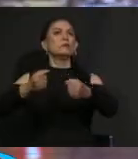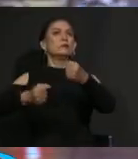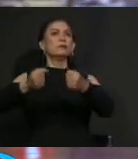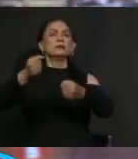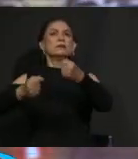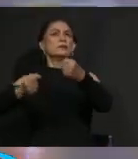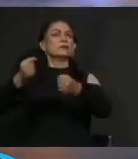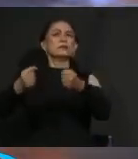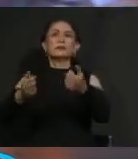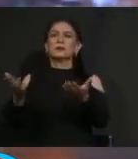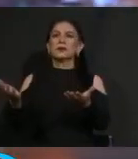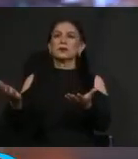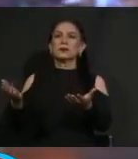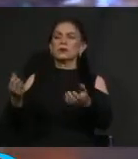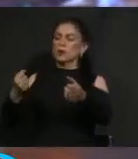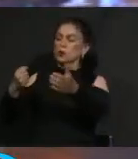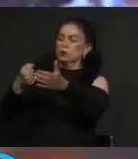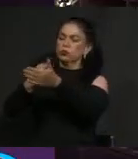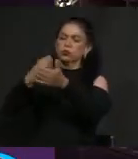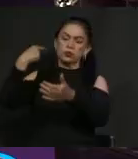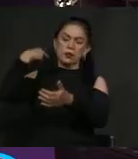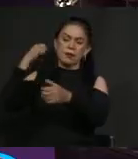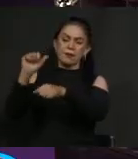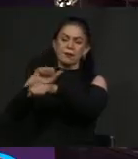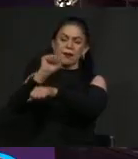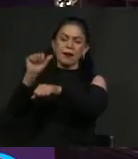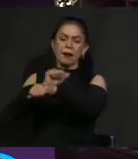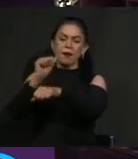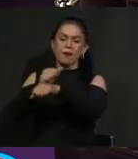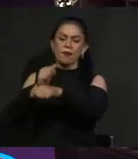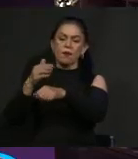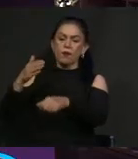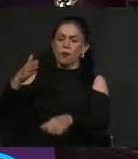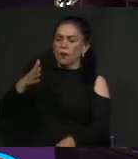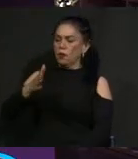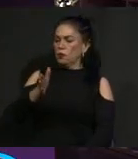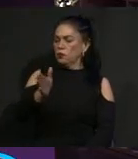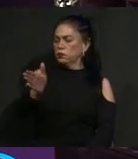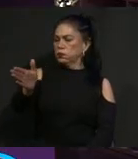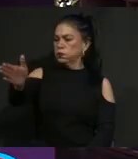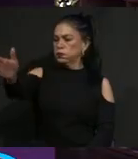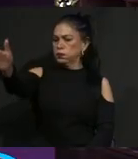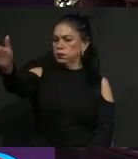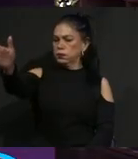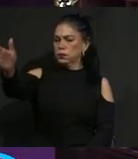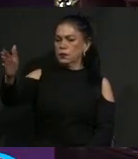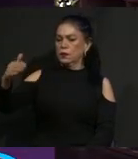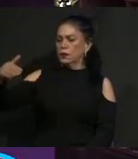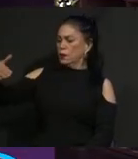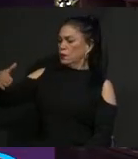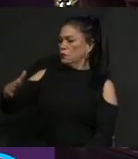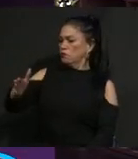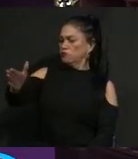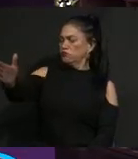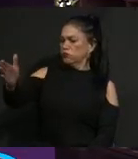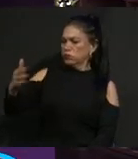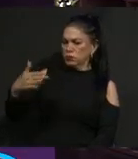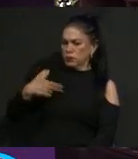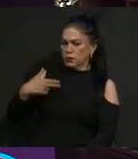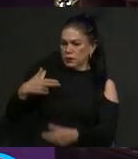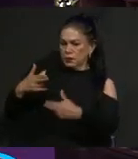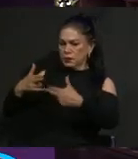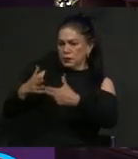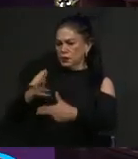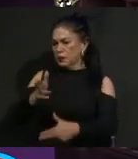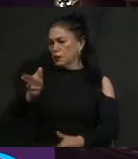pequeños me chocan por atrás y no sé por qué me metí al estacionamiento de una plaza comercial que está ahí en Chapultepec y sí me acuerdo